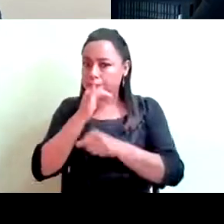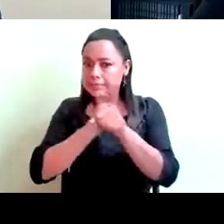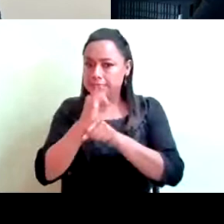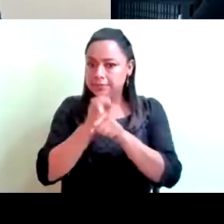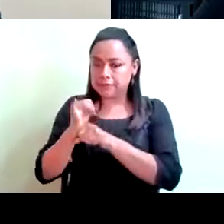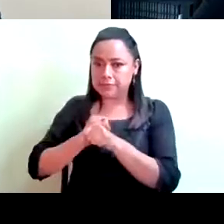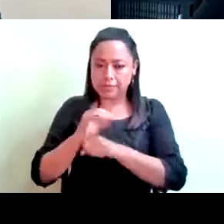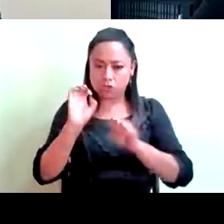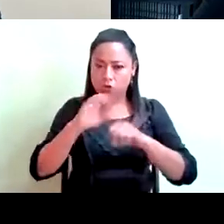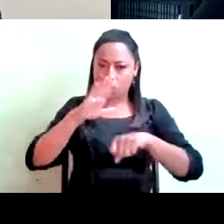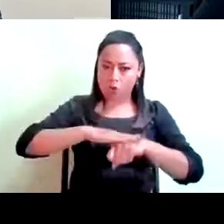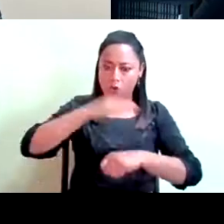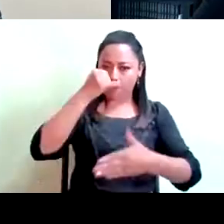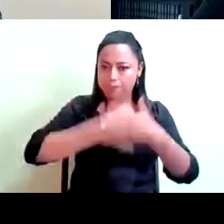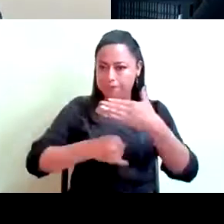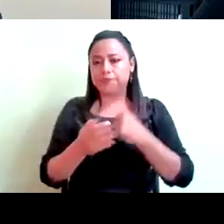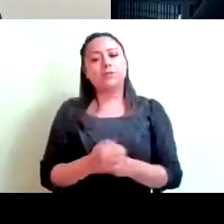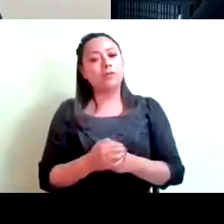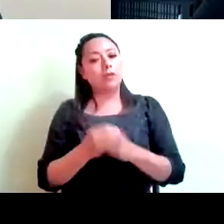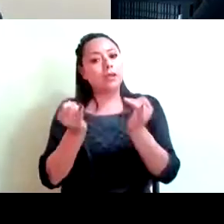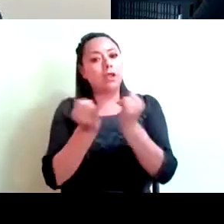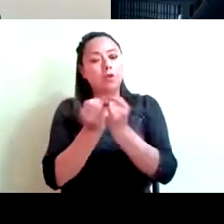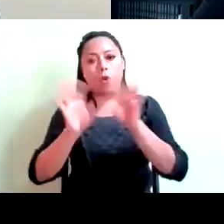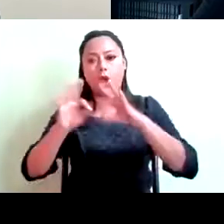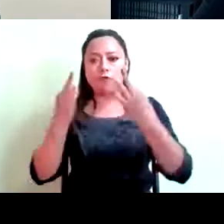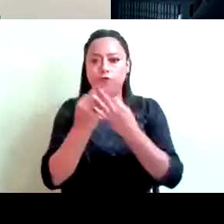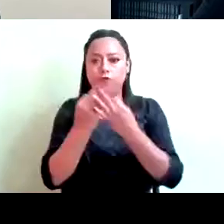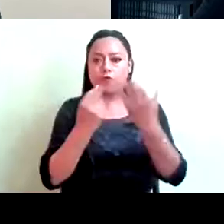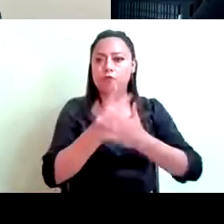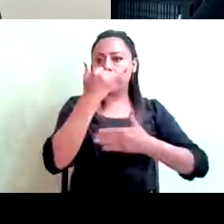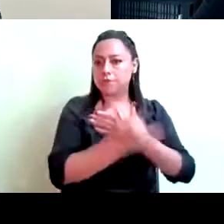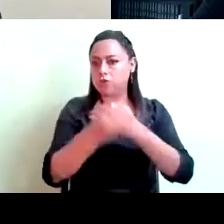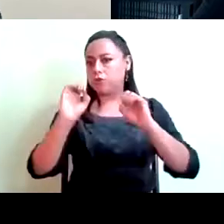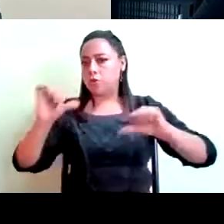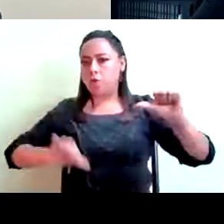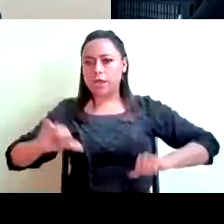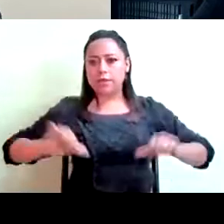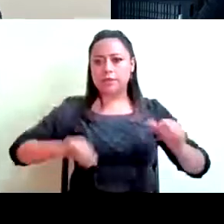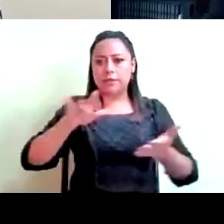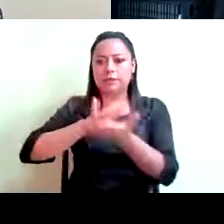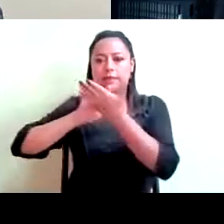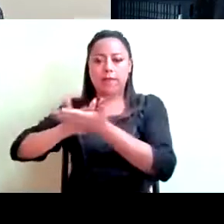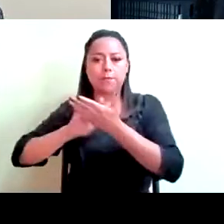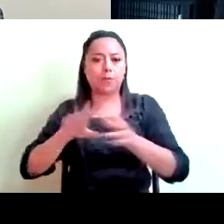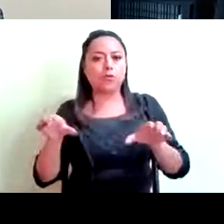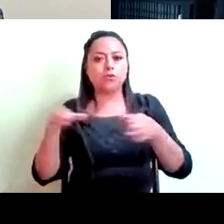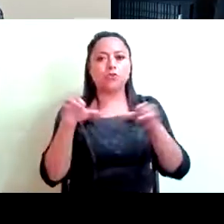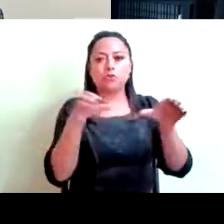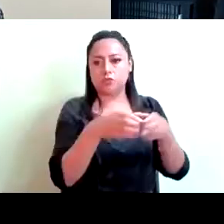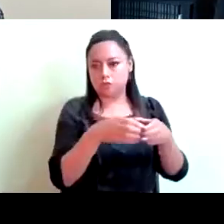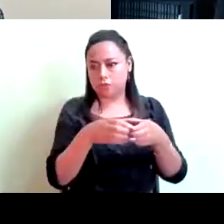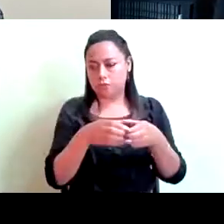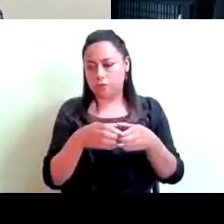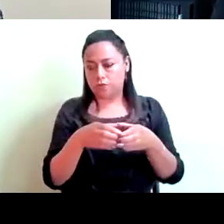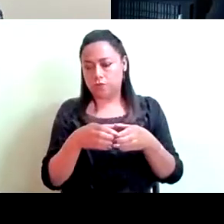las modalidades de los proyectos y actividades de apoyo a las comunidades de la capital